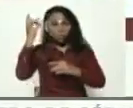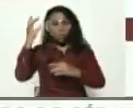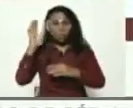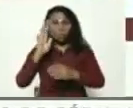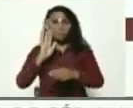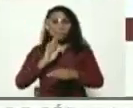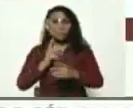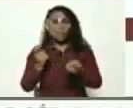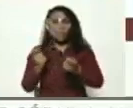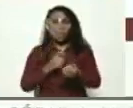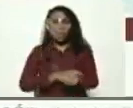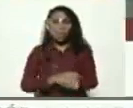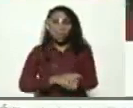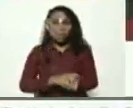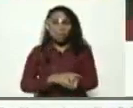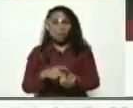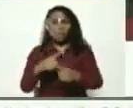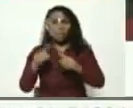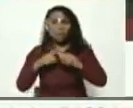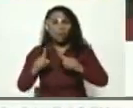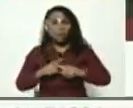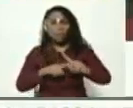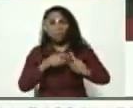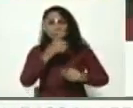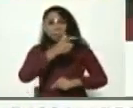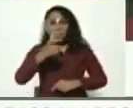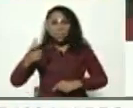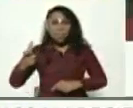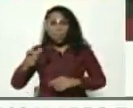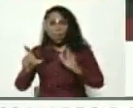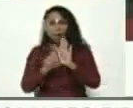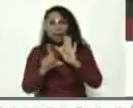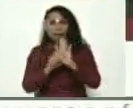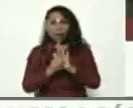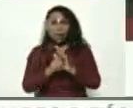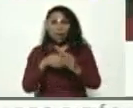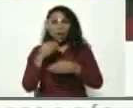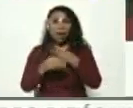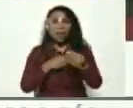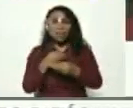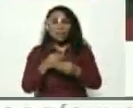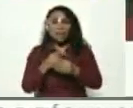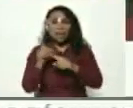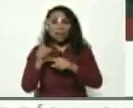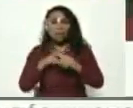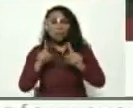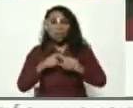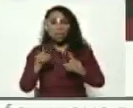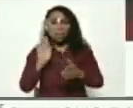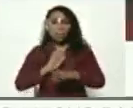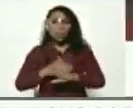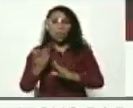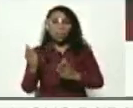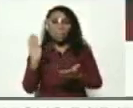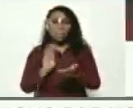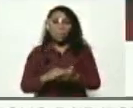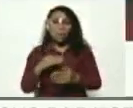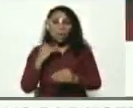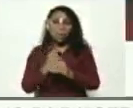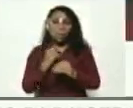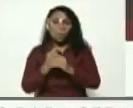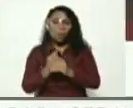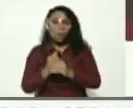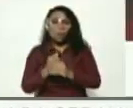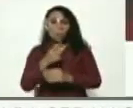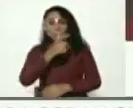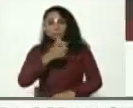temperamento, fuerzas y caracteres. Las leyes corrigen esta diferencia porque los colocan al